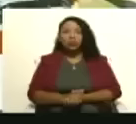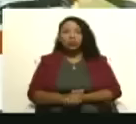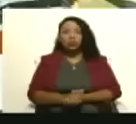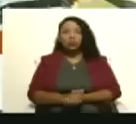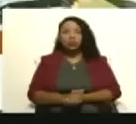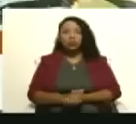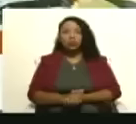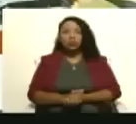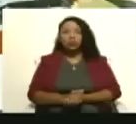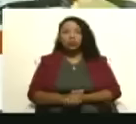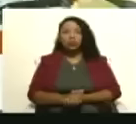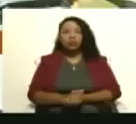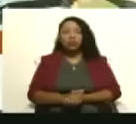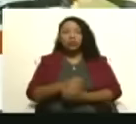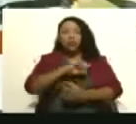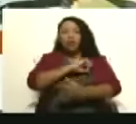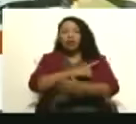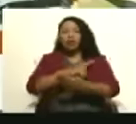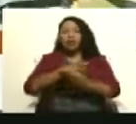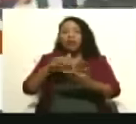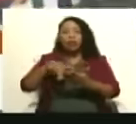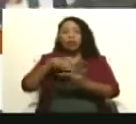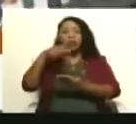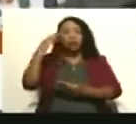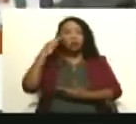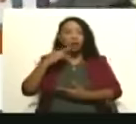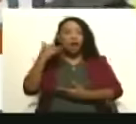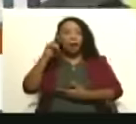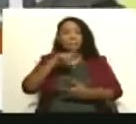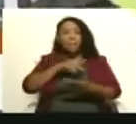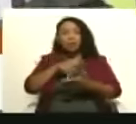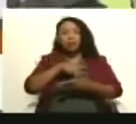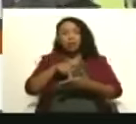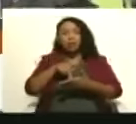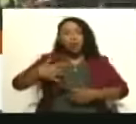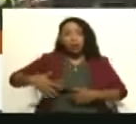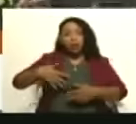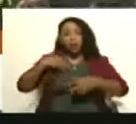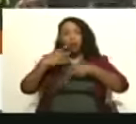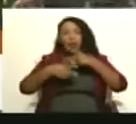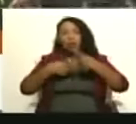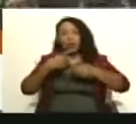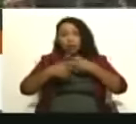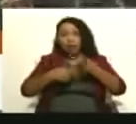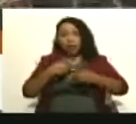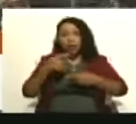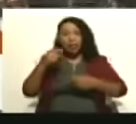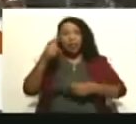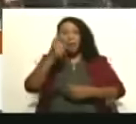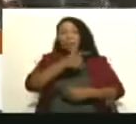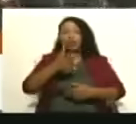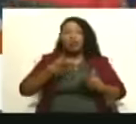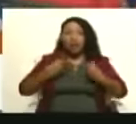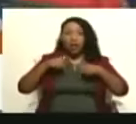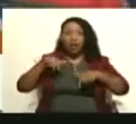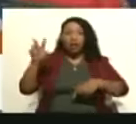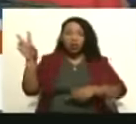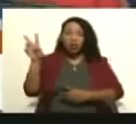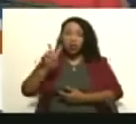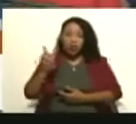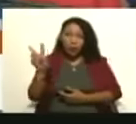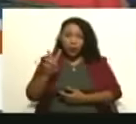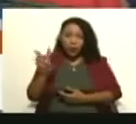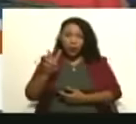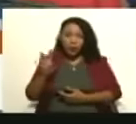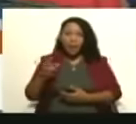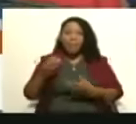Nuestra Fuerza Armada Nacional Bolivariana se encuentra presente participando y contribuyendo de los venezolanos y las venezolanas mediante el